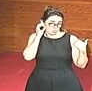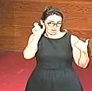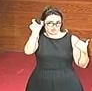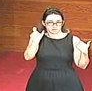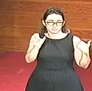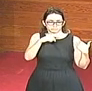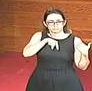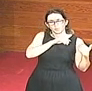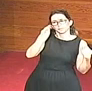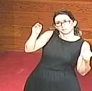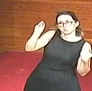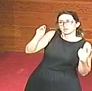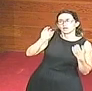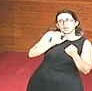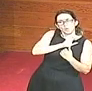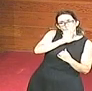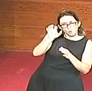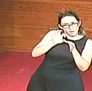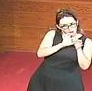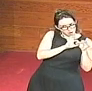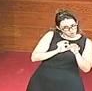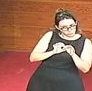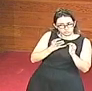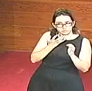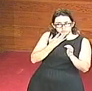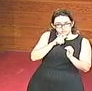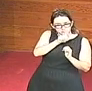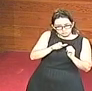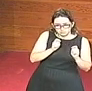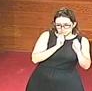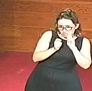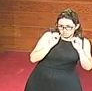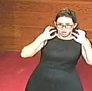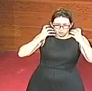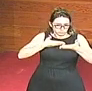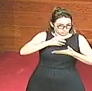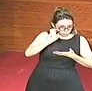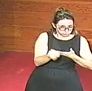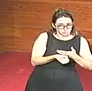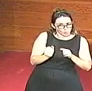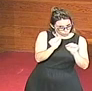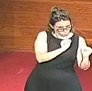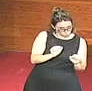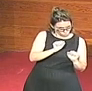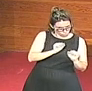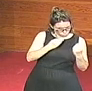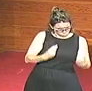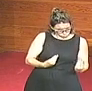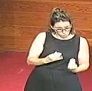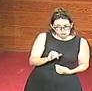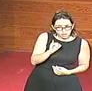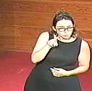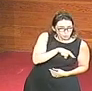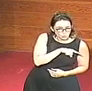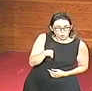estábamos equipados para proteger a los medios como uno de los pilares de la democracia, dijo, pues si me pregunta eso, leo